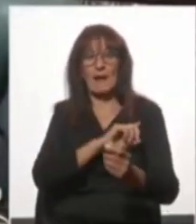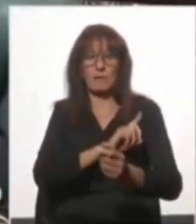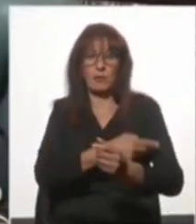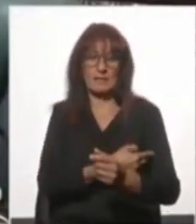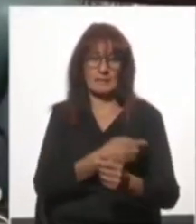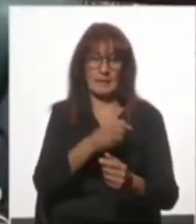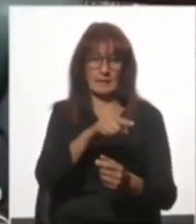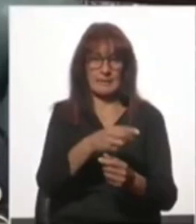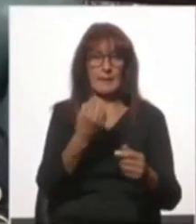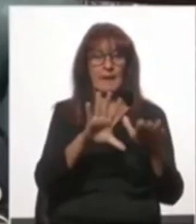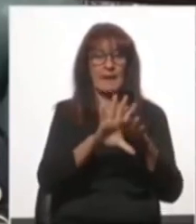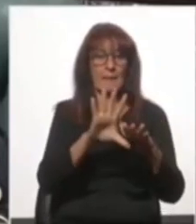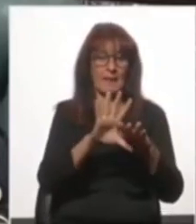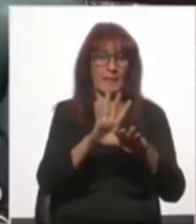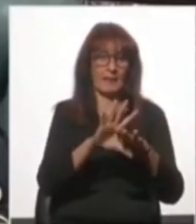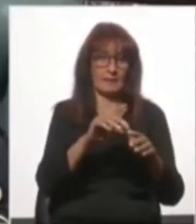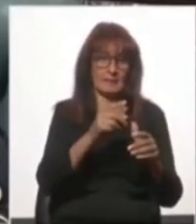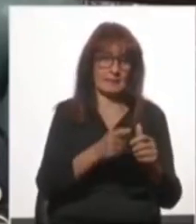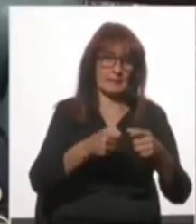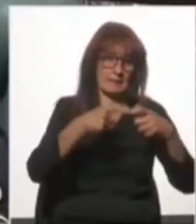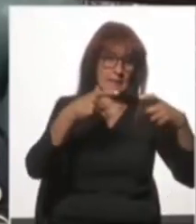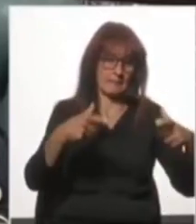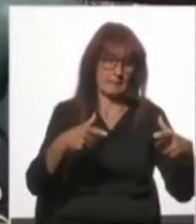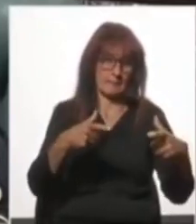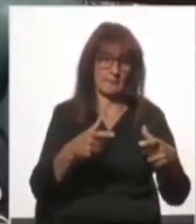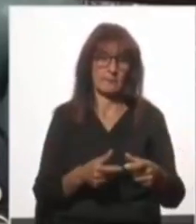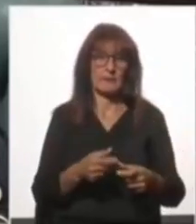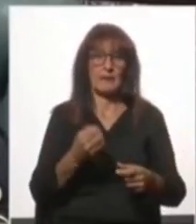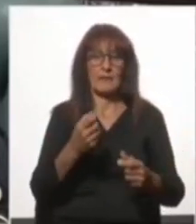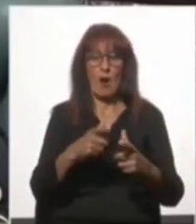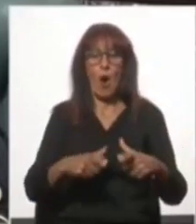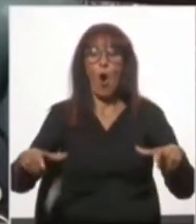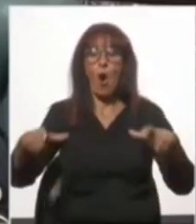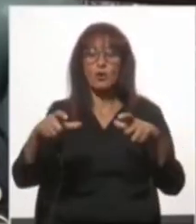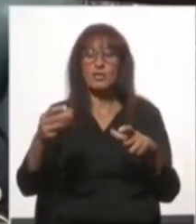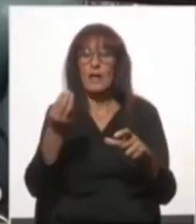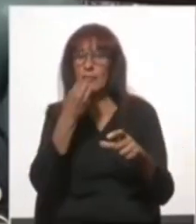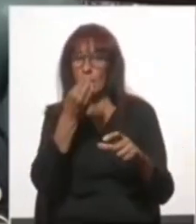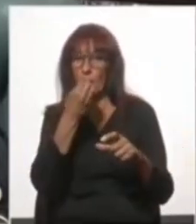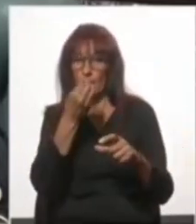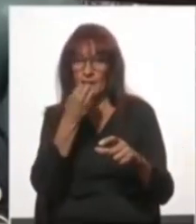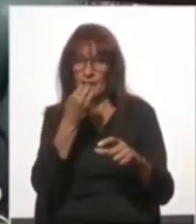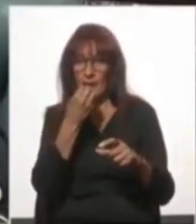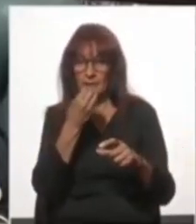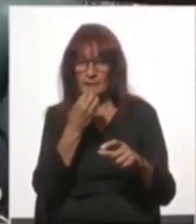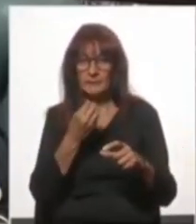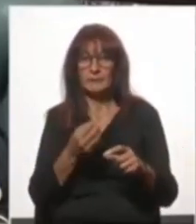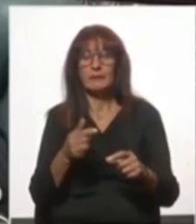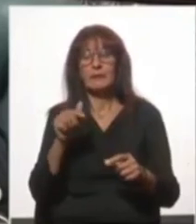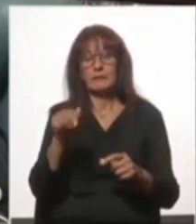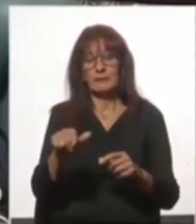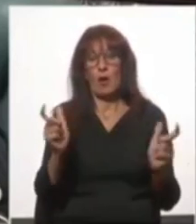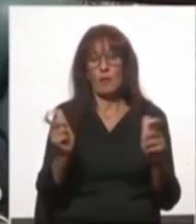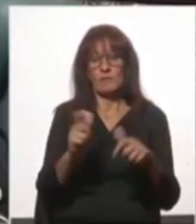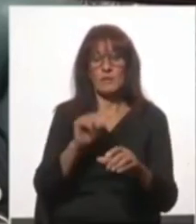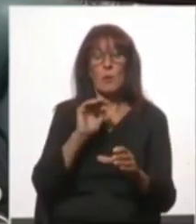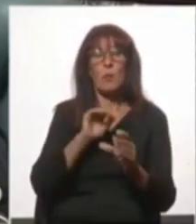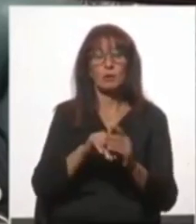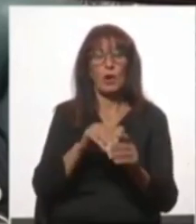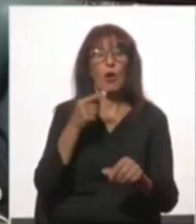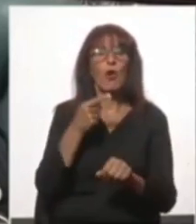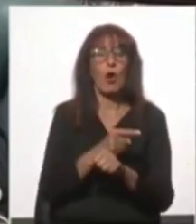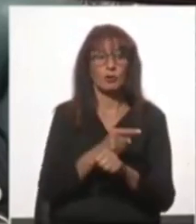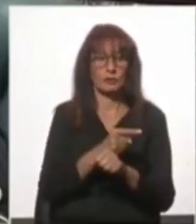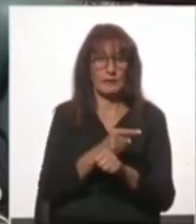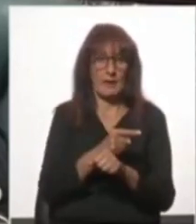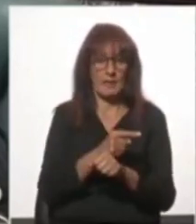que financie ollas populares, la coalición de gobierno en comisión lo votó en contra.